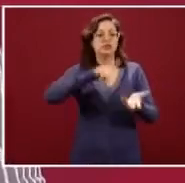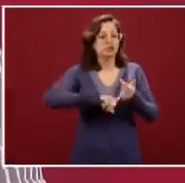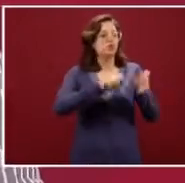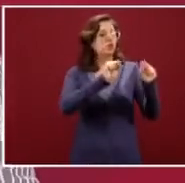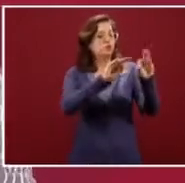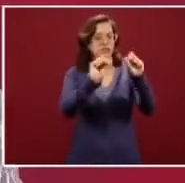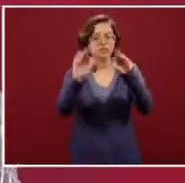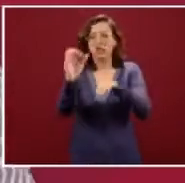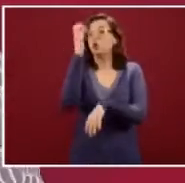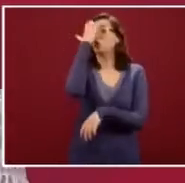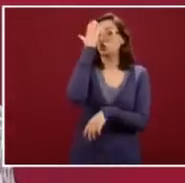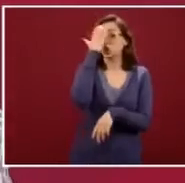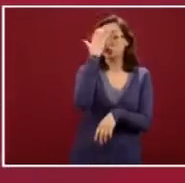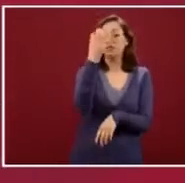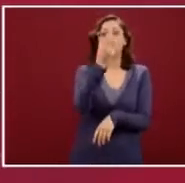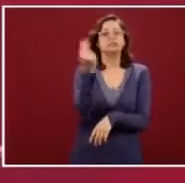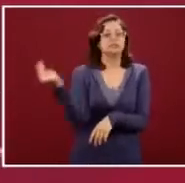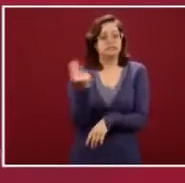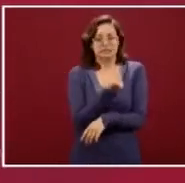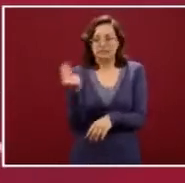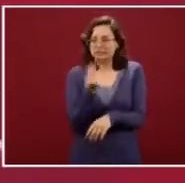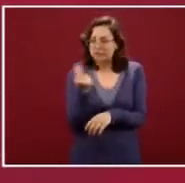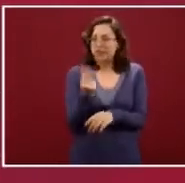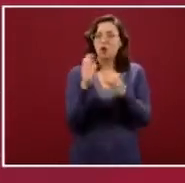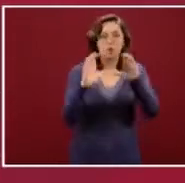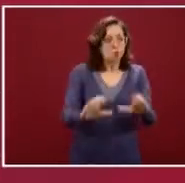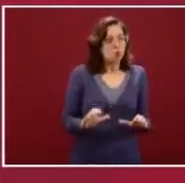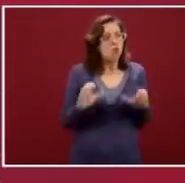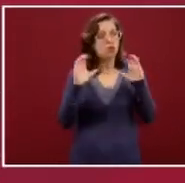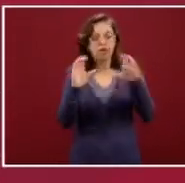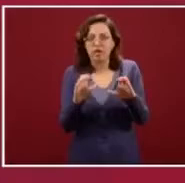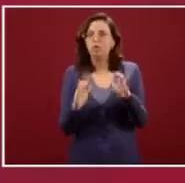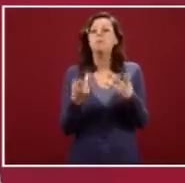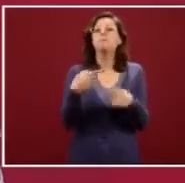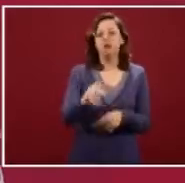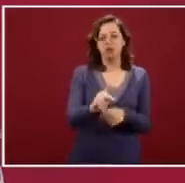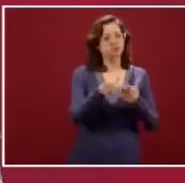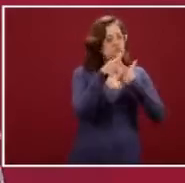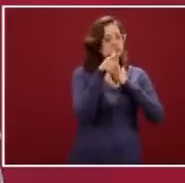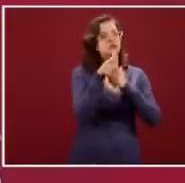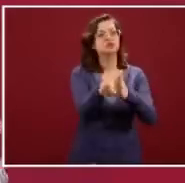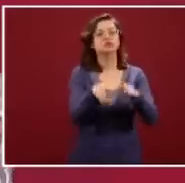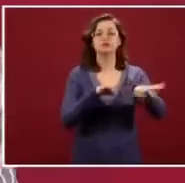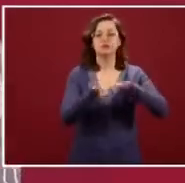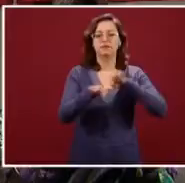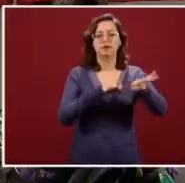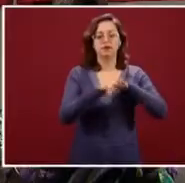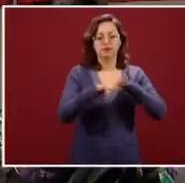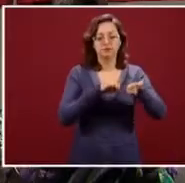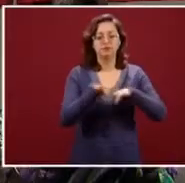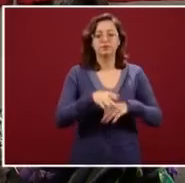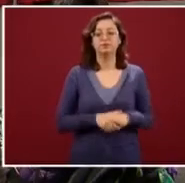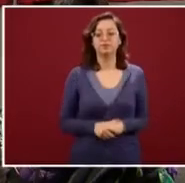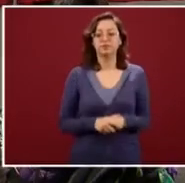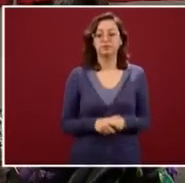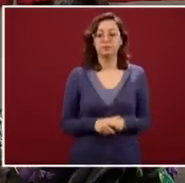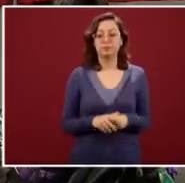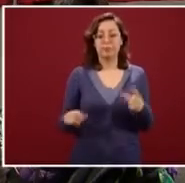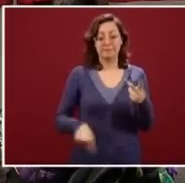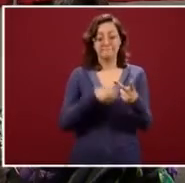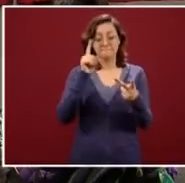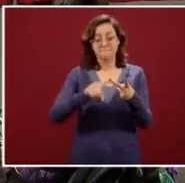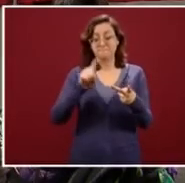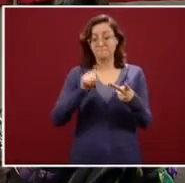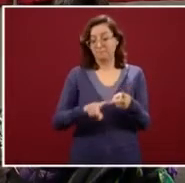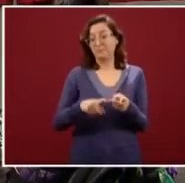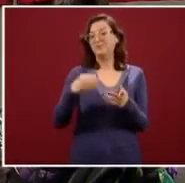cada oficina y de que se toman las provisiones necesarias para no interrumpir la funcionalidad del gobierno. La otra imprecisión respecto a